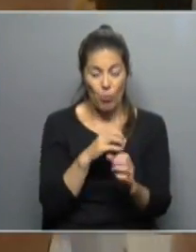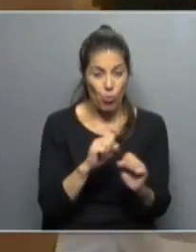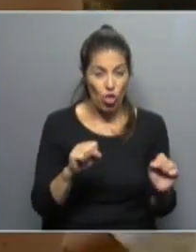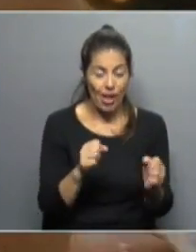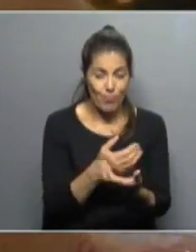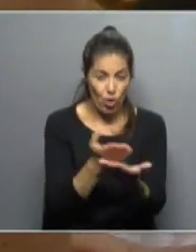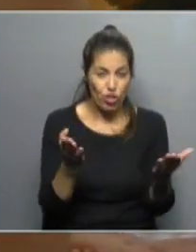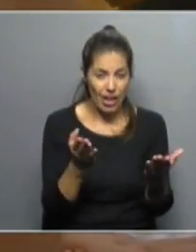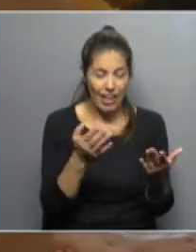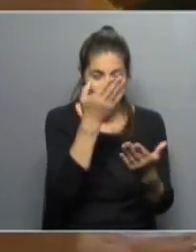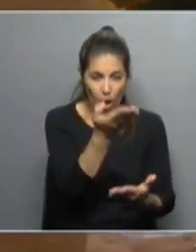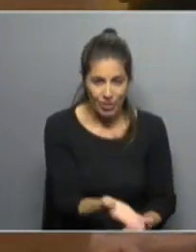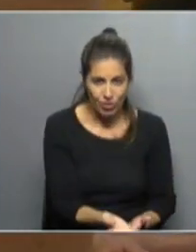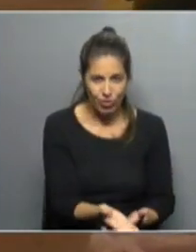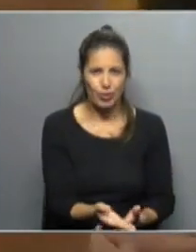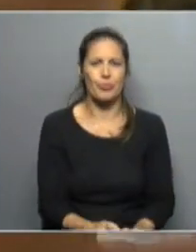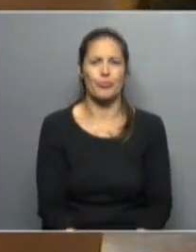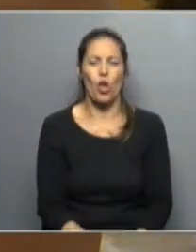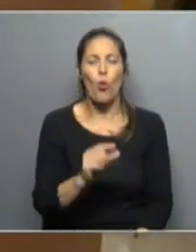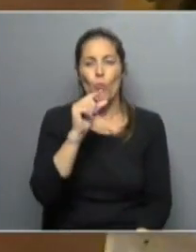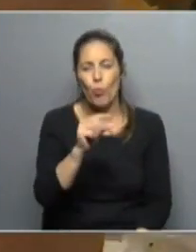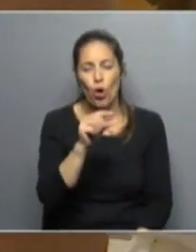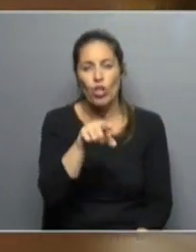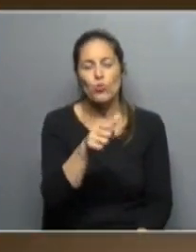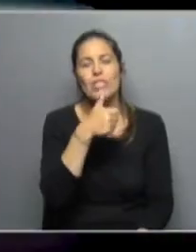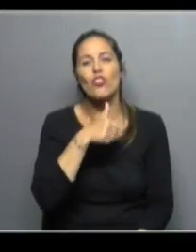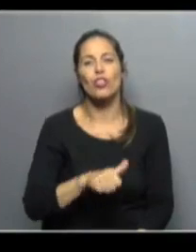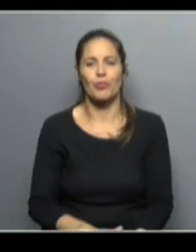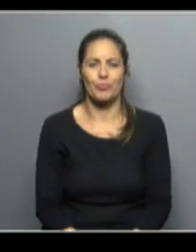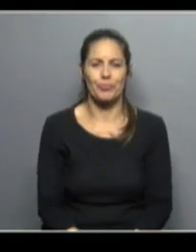poder reflejar un poco de su historia.